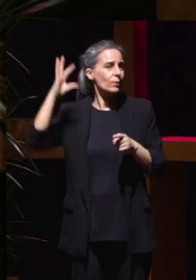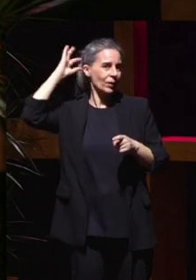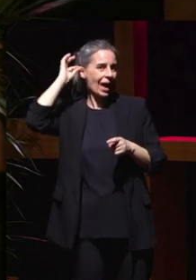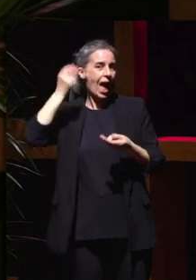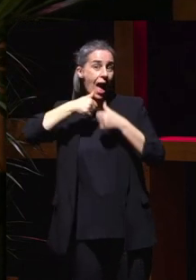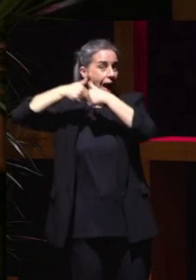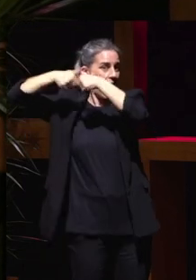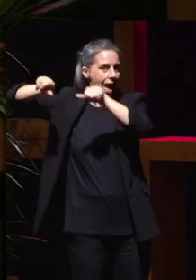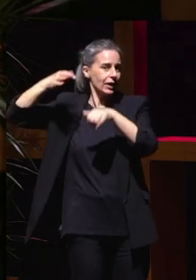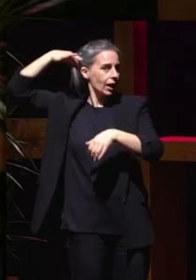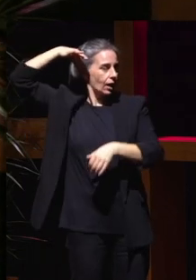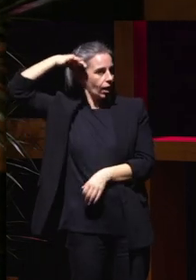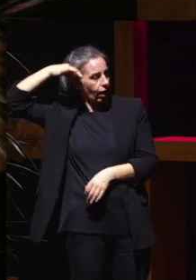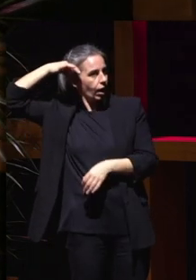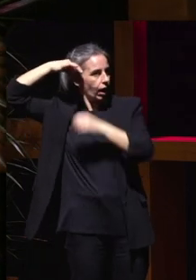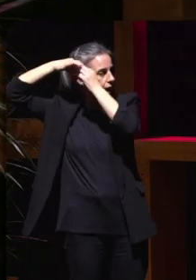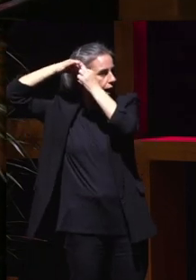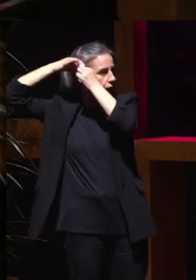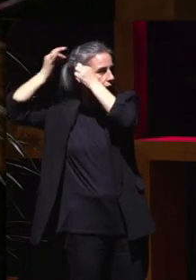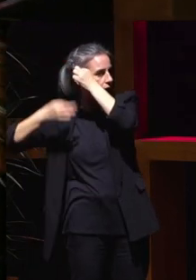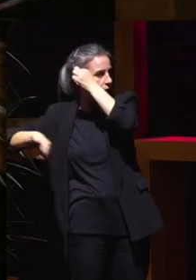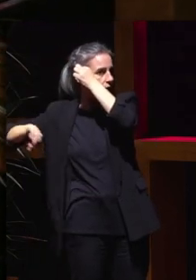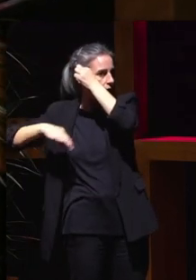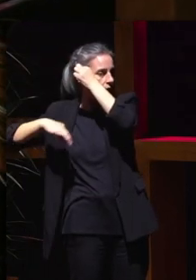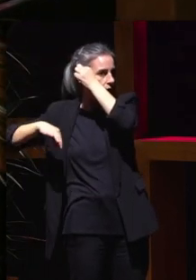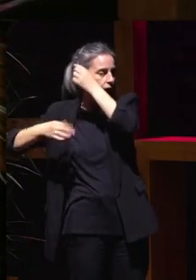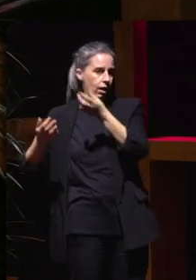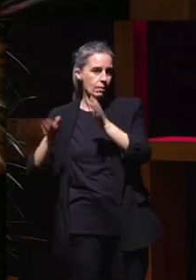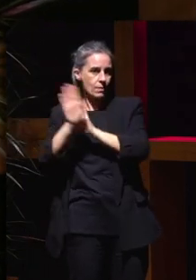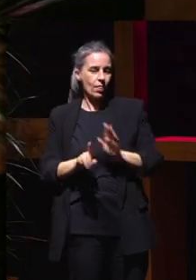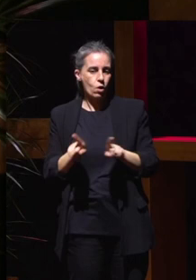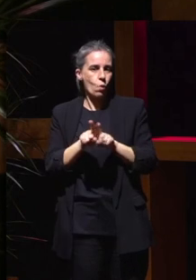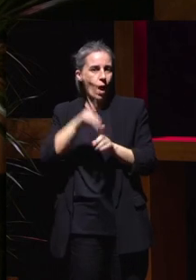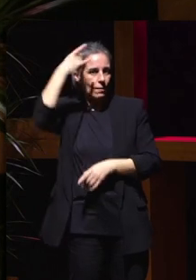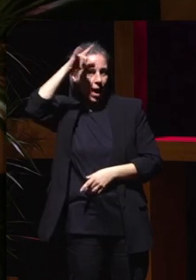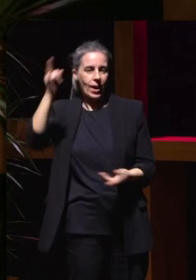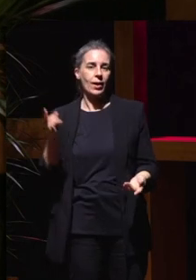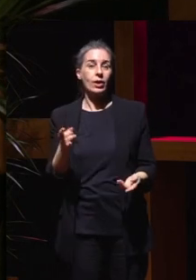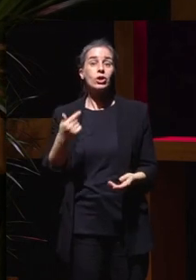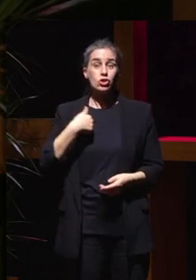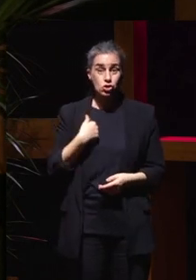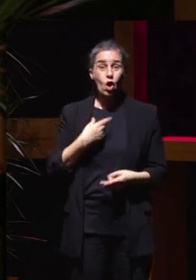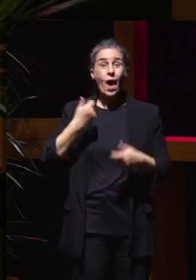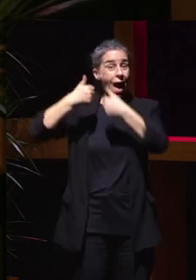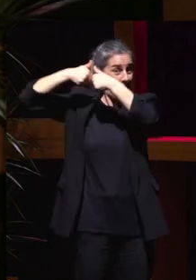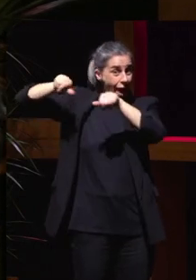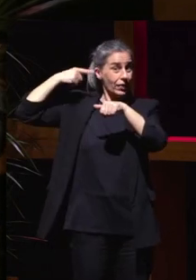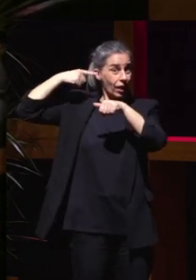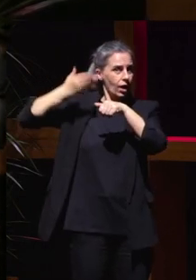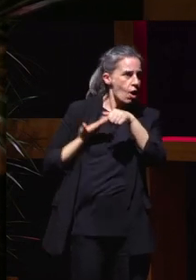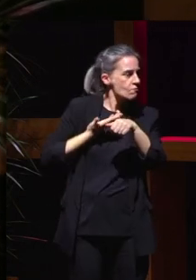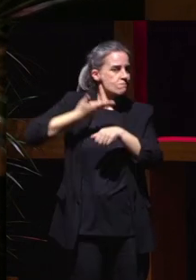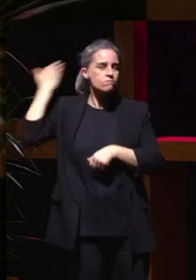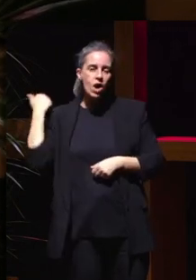tal liberarme de esa etiqueta a mí custome culos de efecto a día de hoy sí que me aconteciendo a mí me acontece